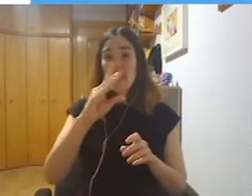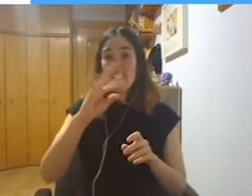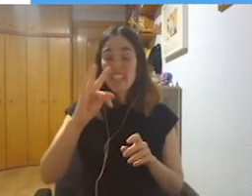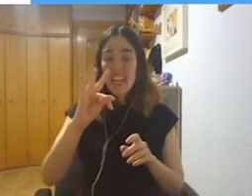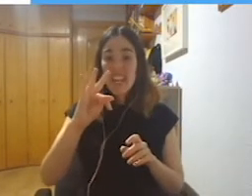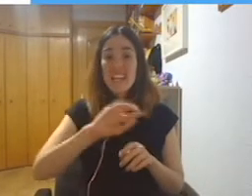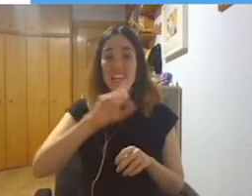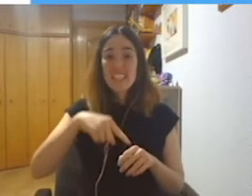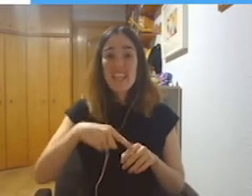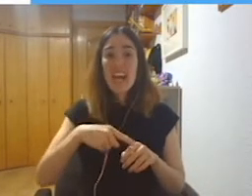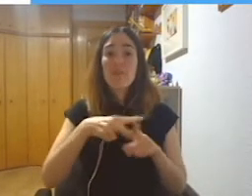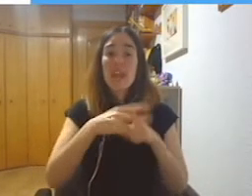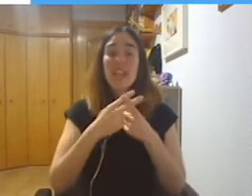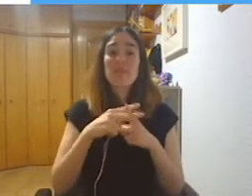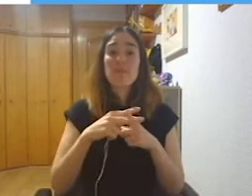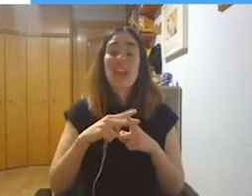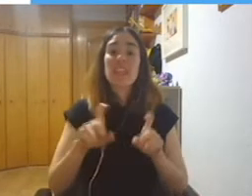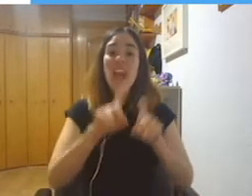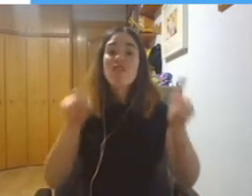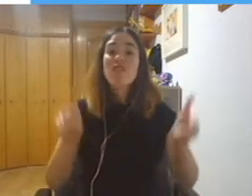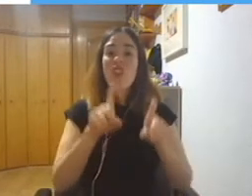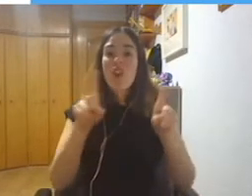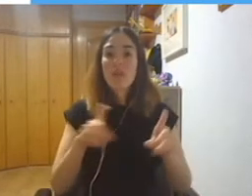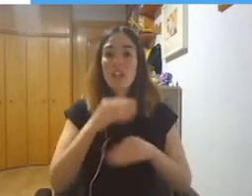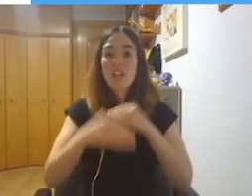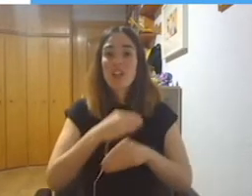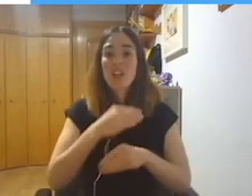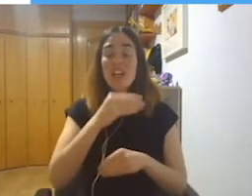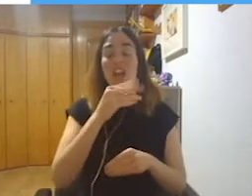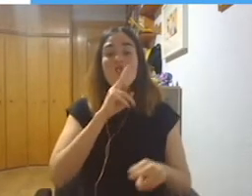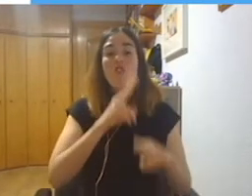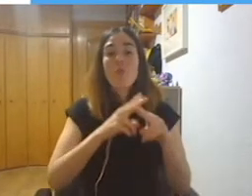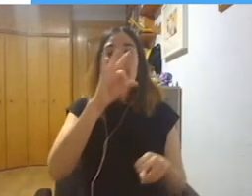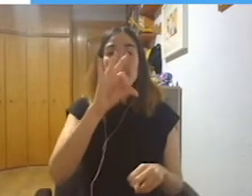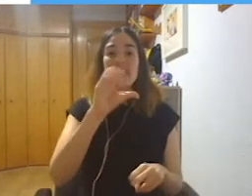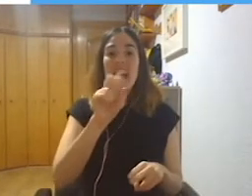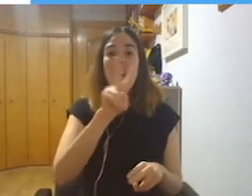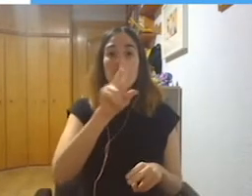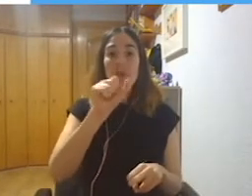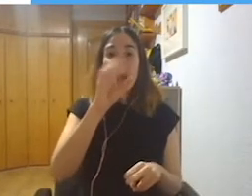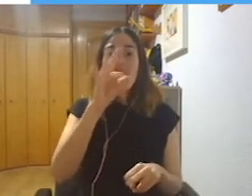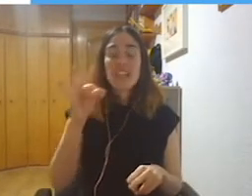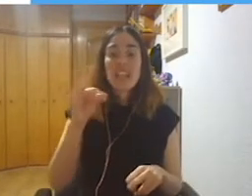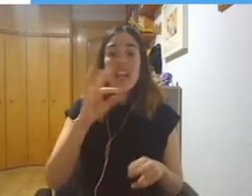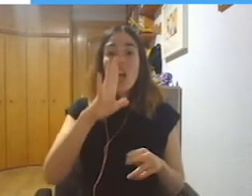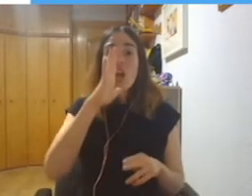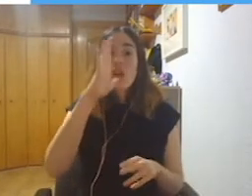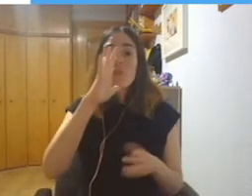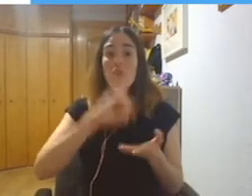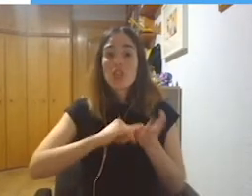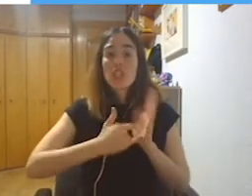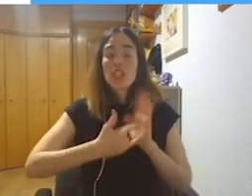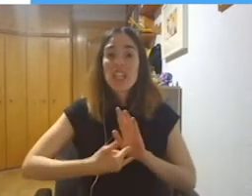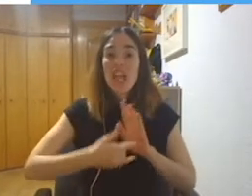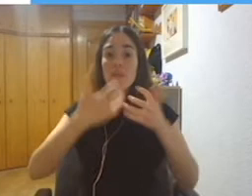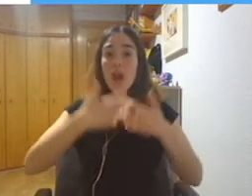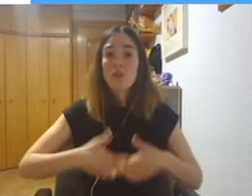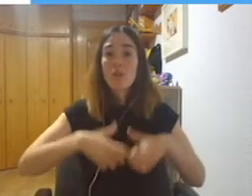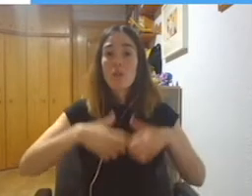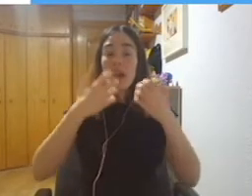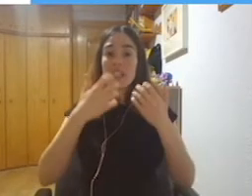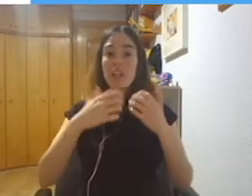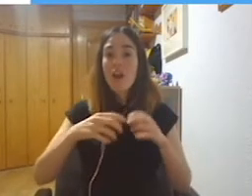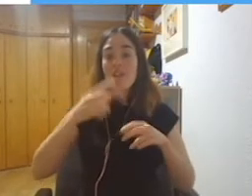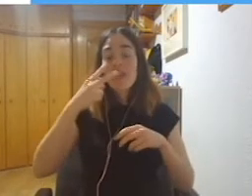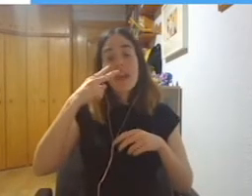utilizó una herramienta informática denominada SABAT, que son las siglas de Sistema Automático de Verificación de la